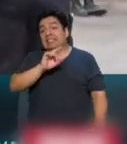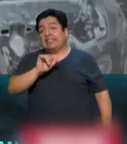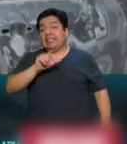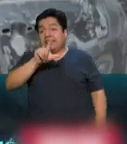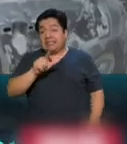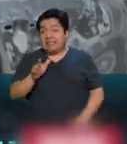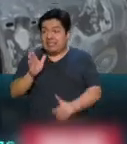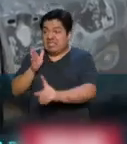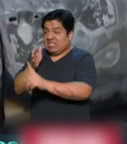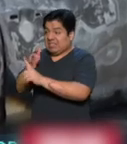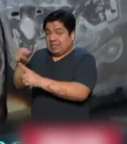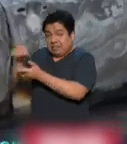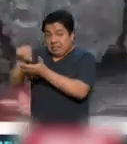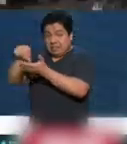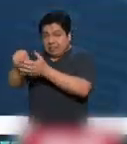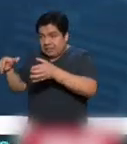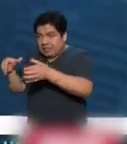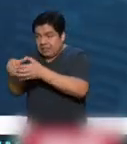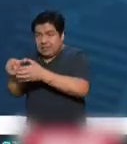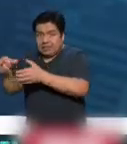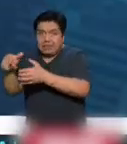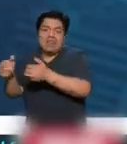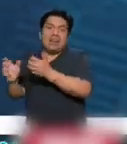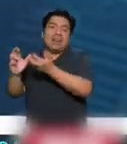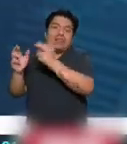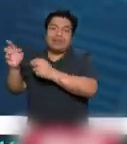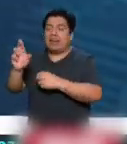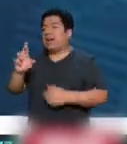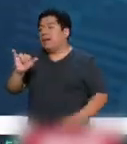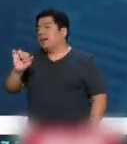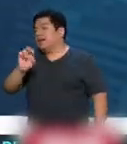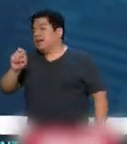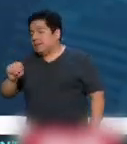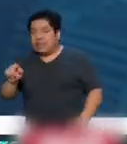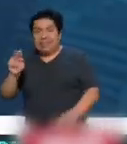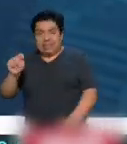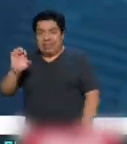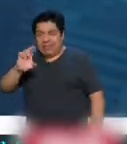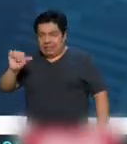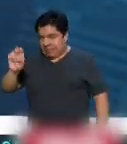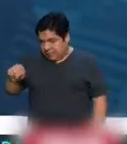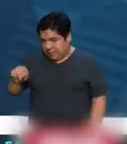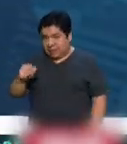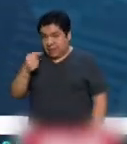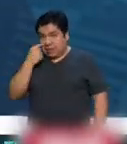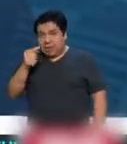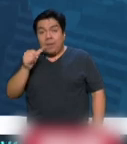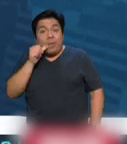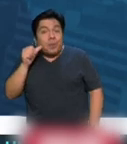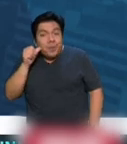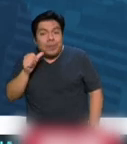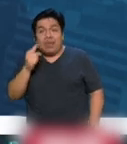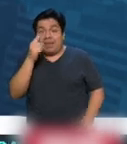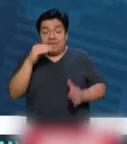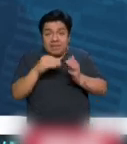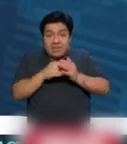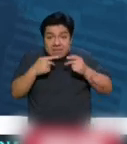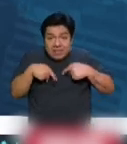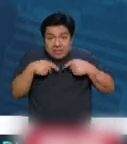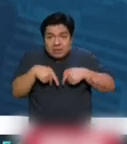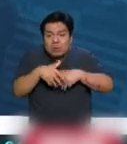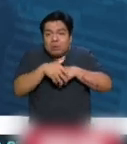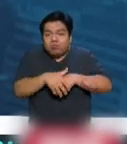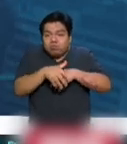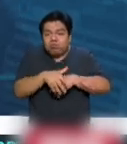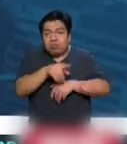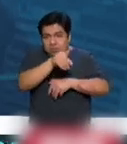se enfocó en el centro de mando de la Guardia Revolucionaria iraní en Teherán. Y mire, ayer cerca de 1,000 personas se movilizaron